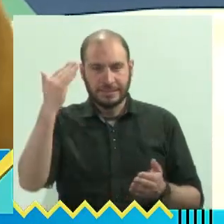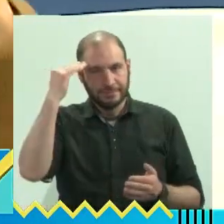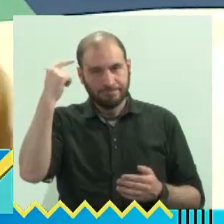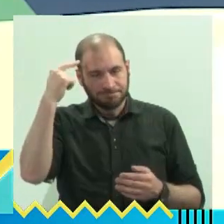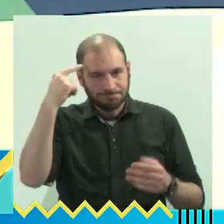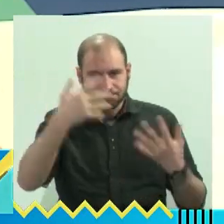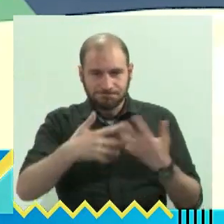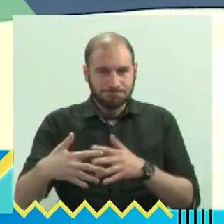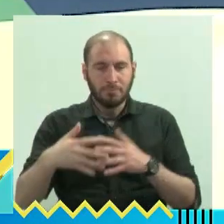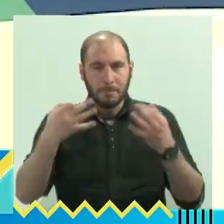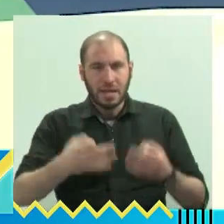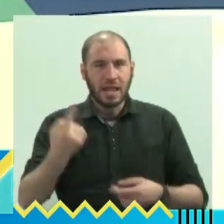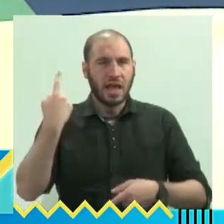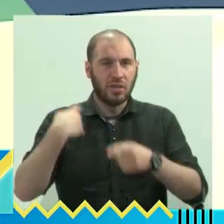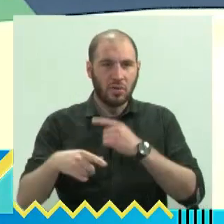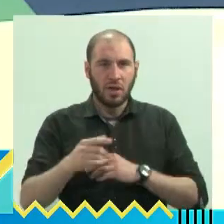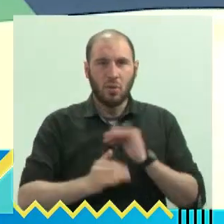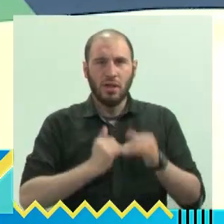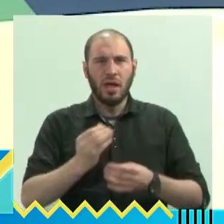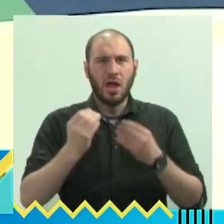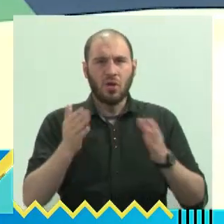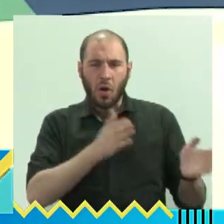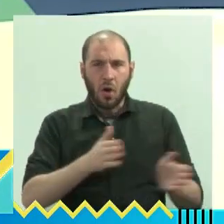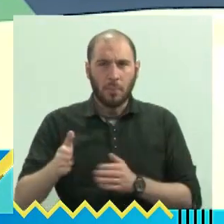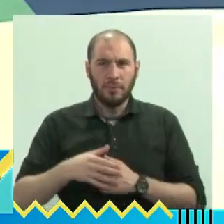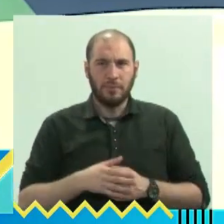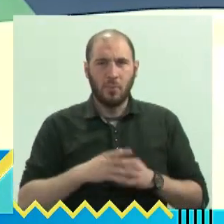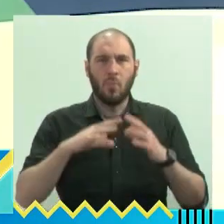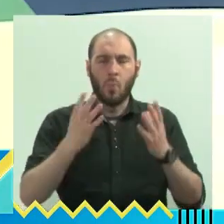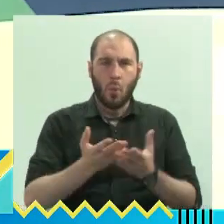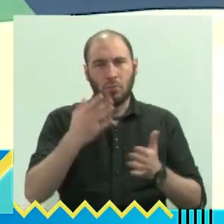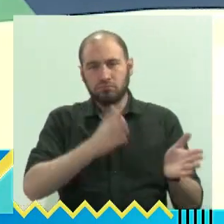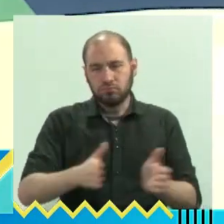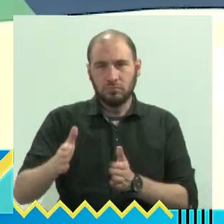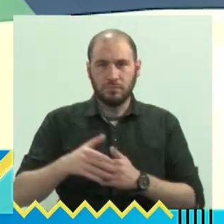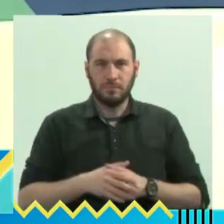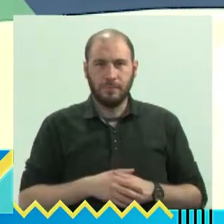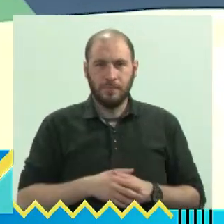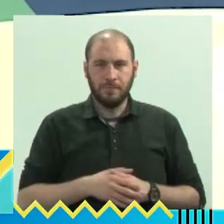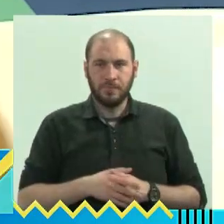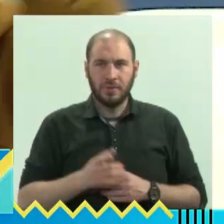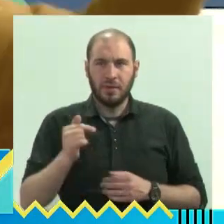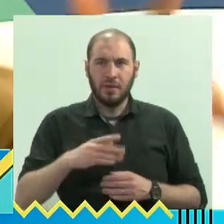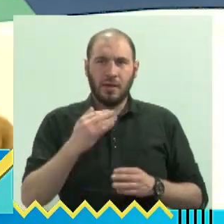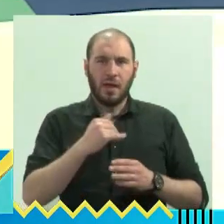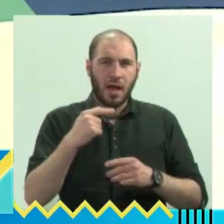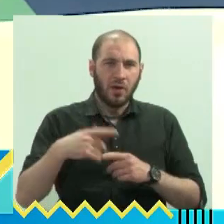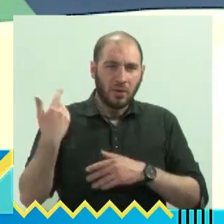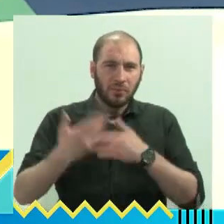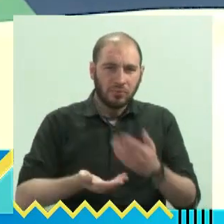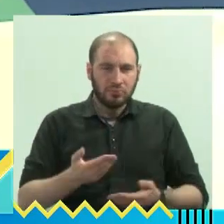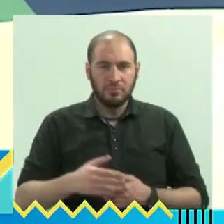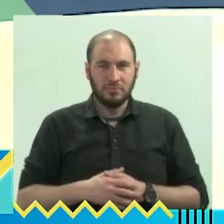o ciertas historias que den cuenta de cómo se organiza el mundo y demás. Es una necesidad no de ahora, de toda la